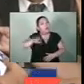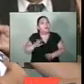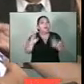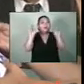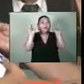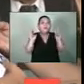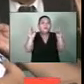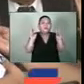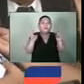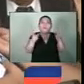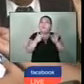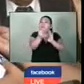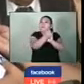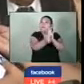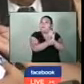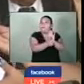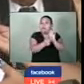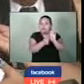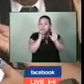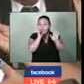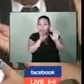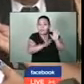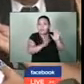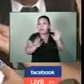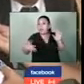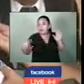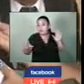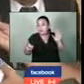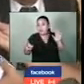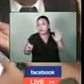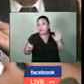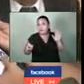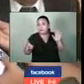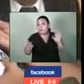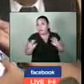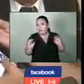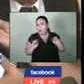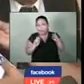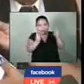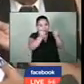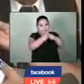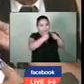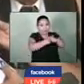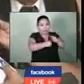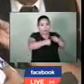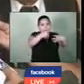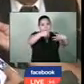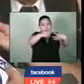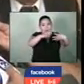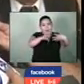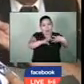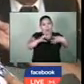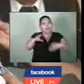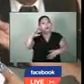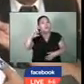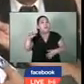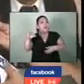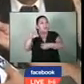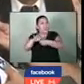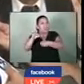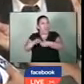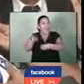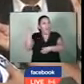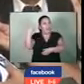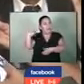hablaba de un artículo en el cual se decía que mientras no se modifique el Consejo Central de Elecciones, creo que se